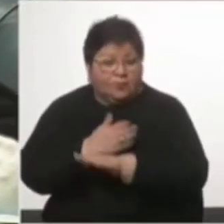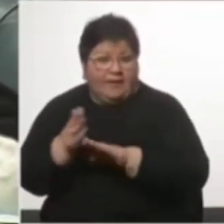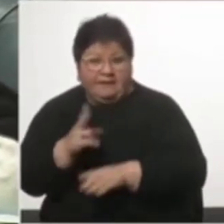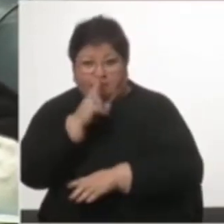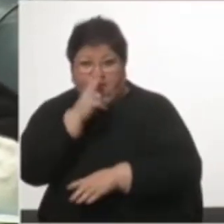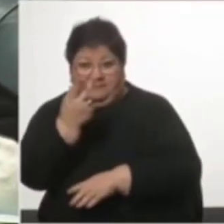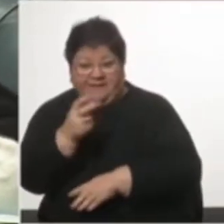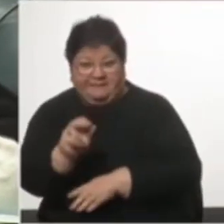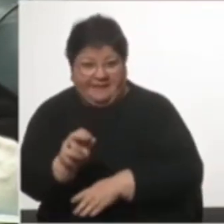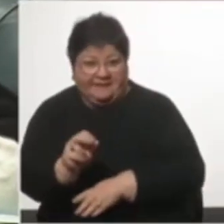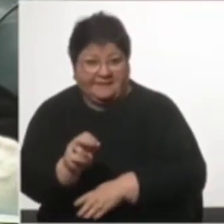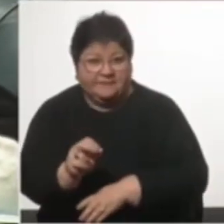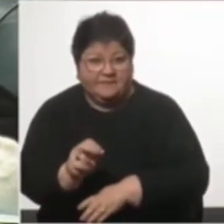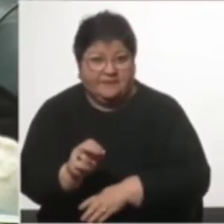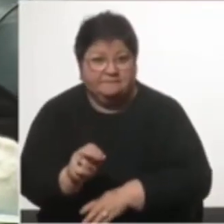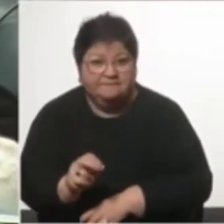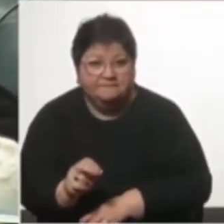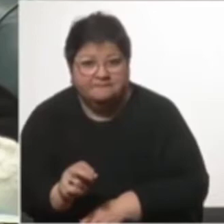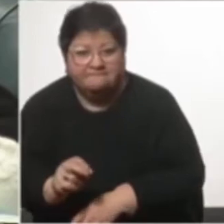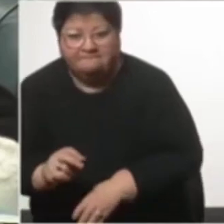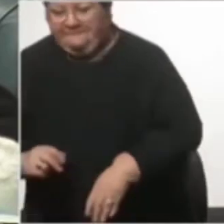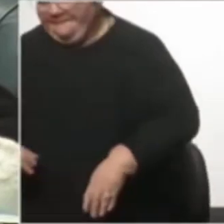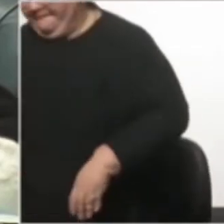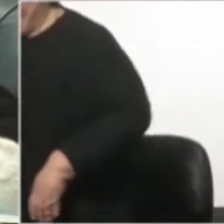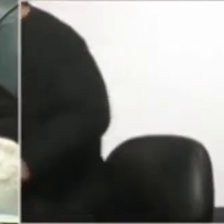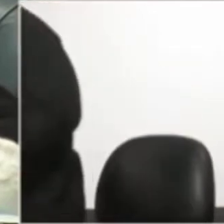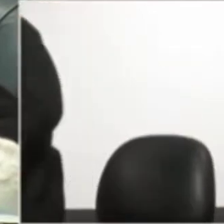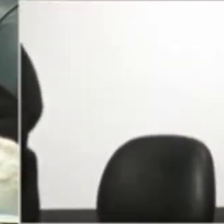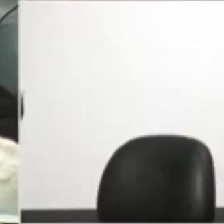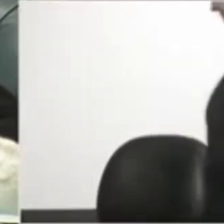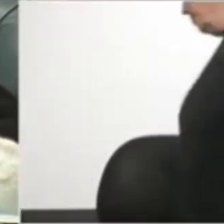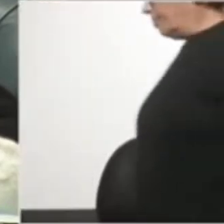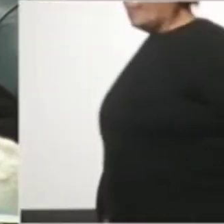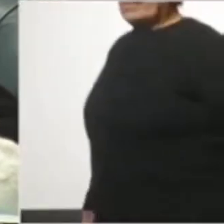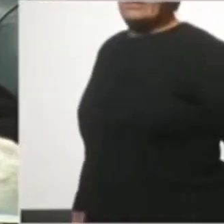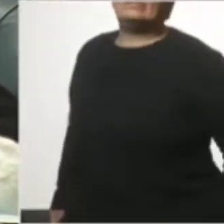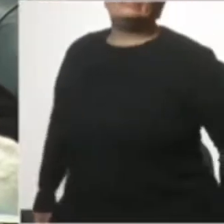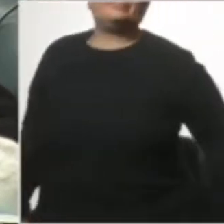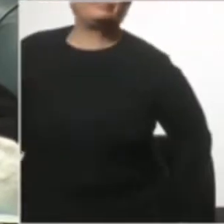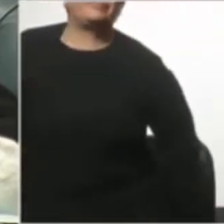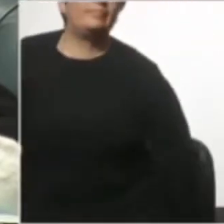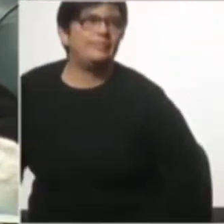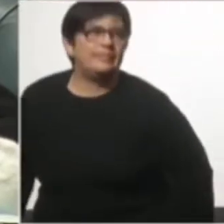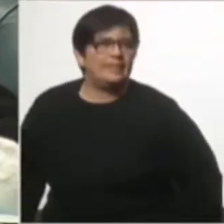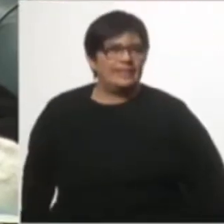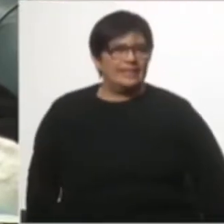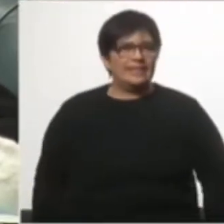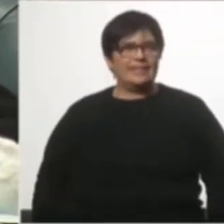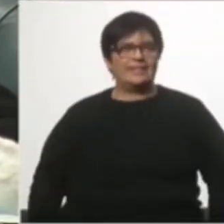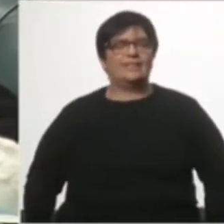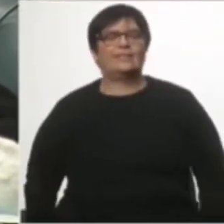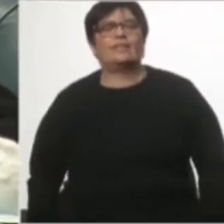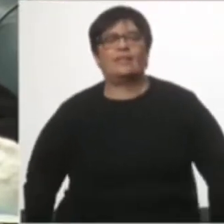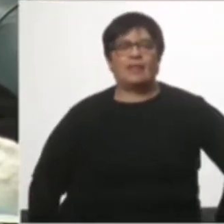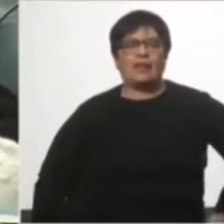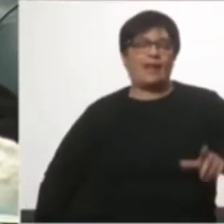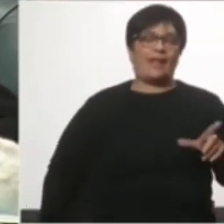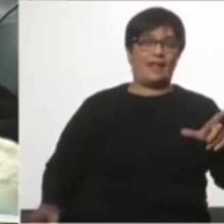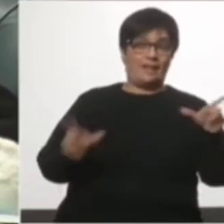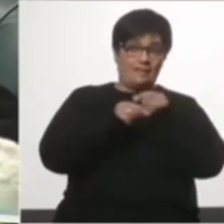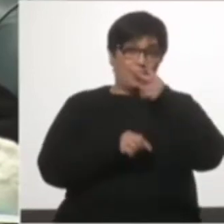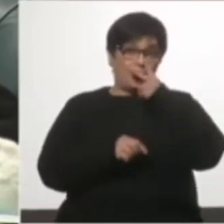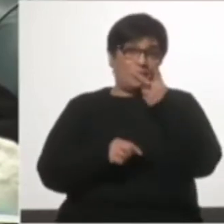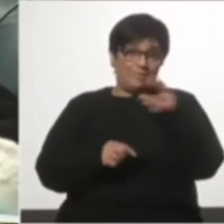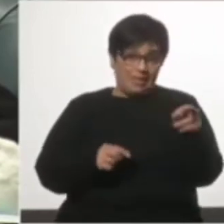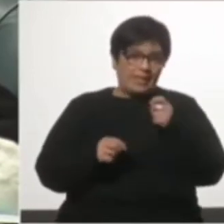20, casi a fines del mismo, cuando ya se veía el aumento desenfrenado de los contagios, el Frente Amplio